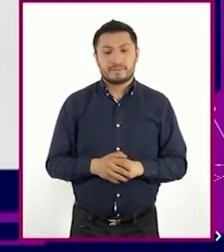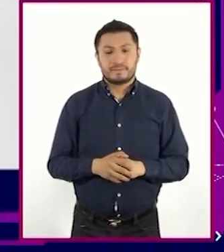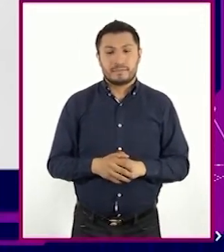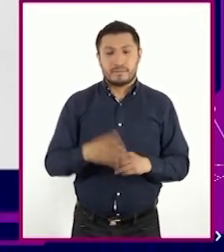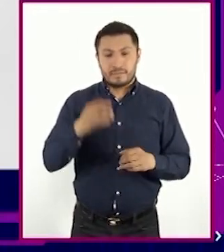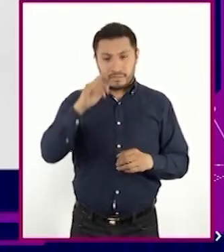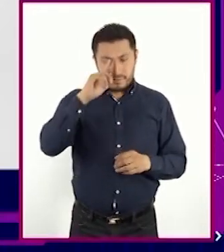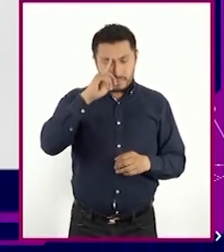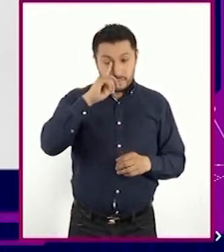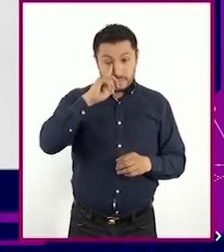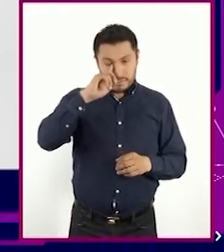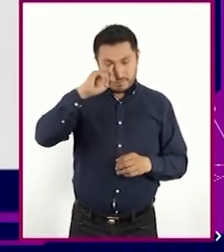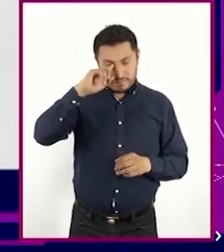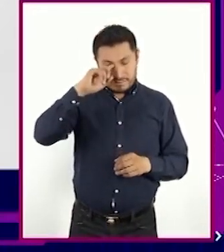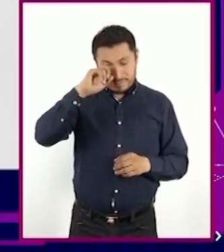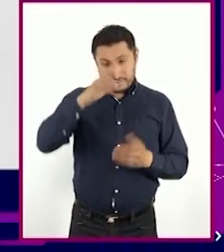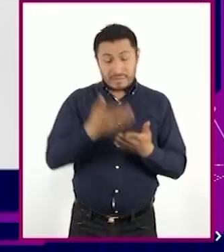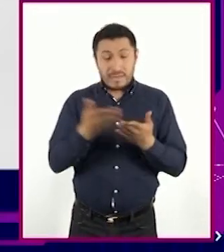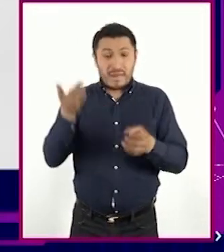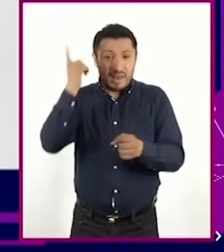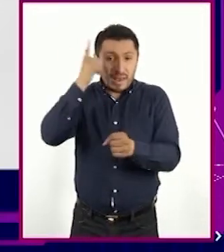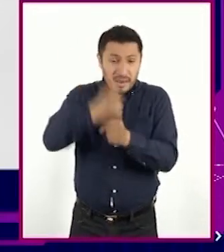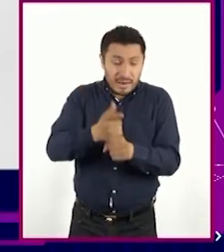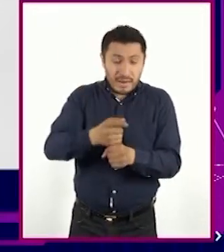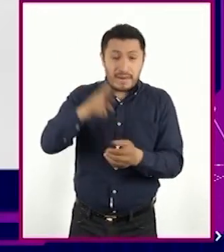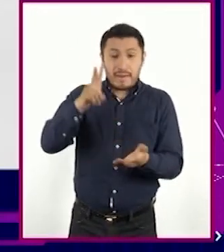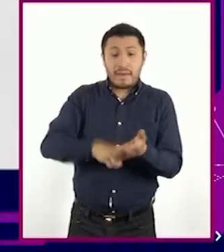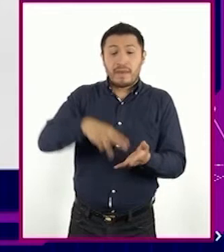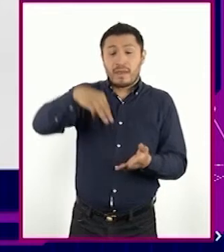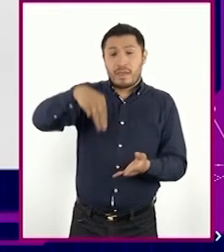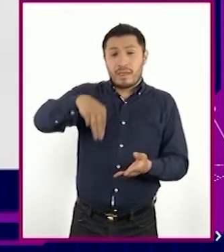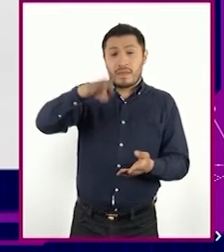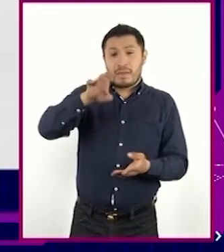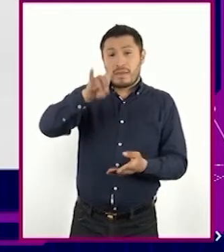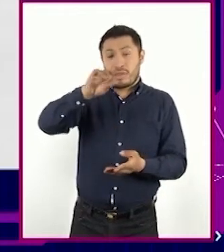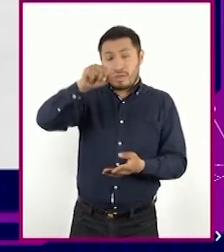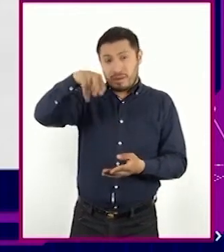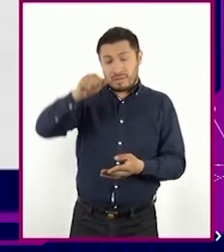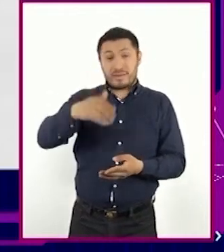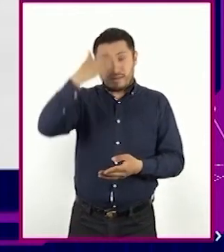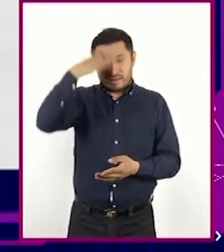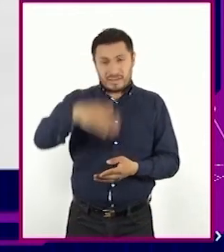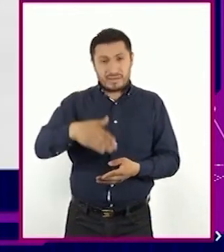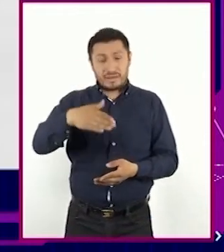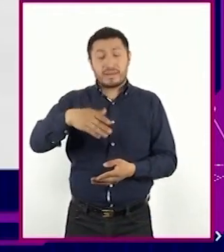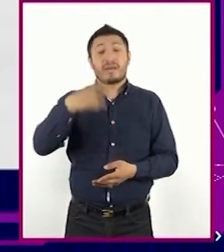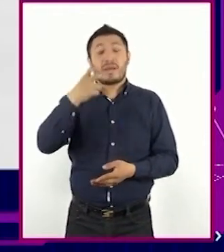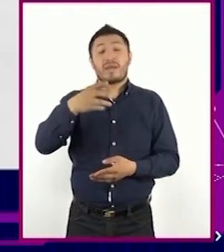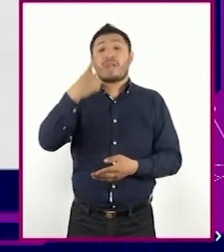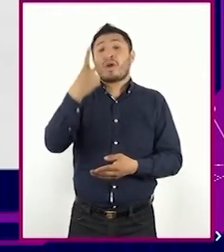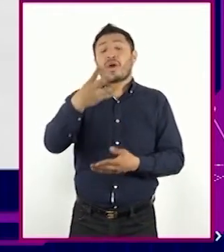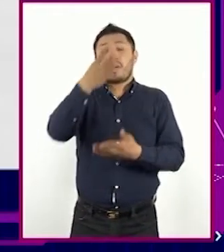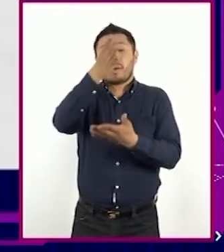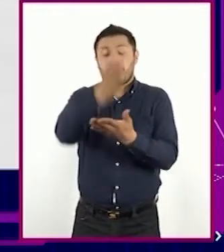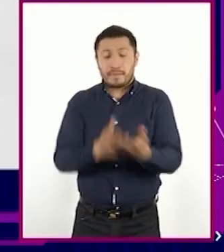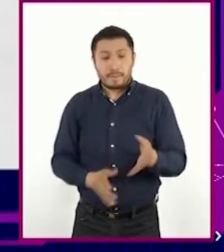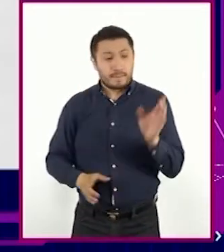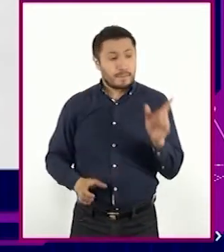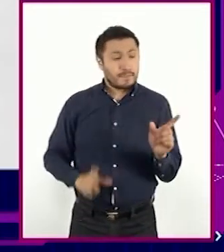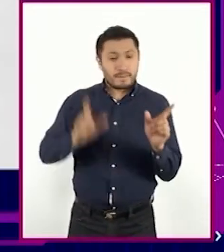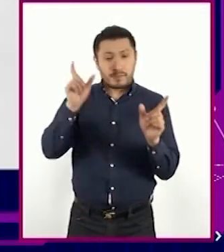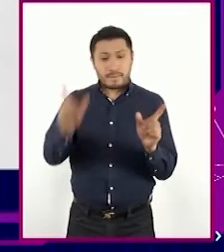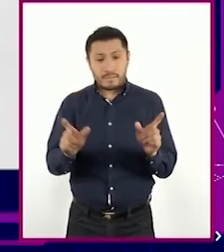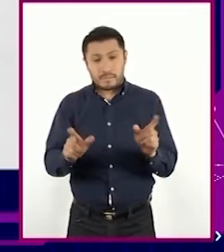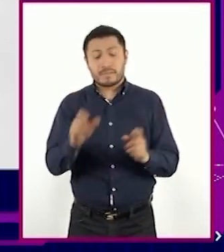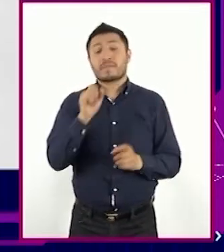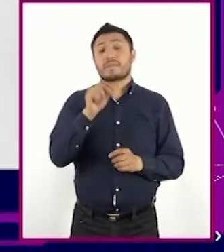Ahora ubiquemos el valor de la mediana. Sabemos que la mediana divide al conjunto de datos en 2 mitades. A su vez, la